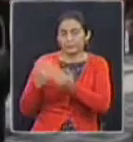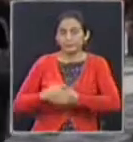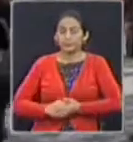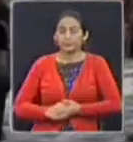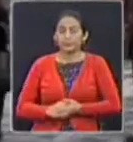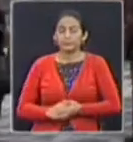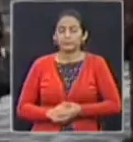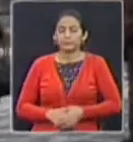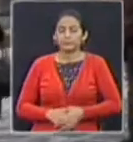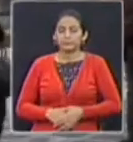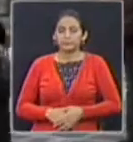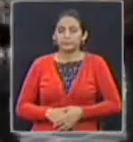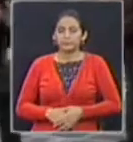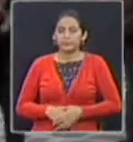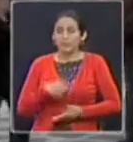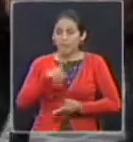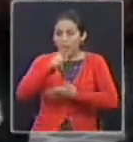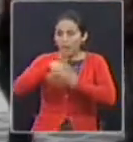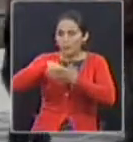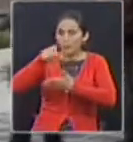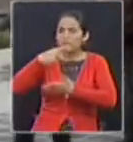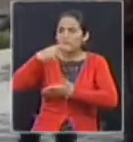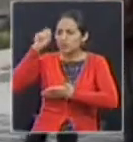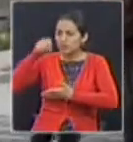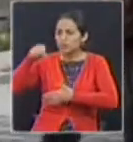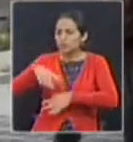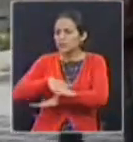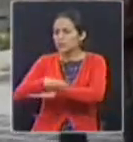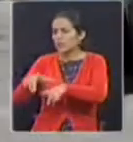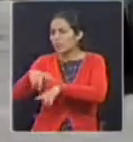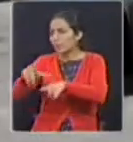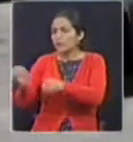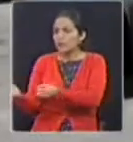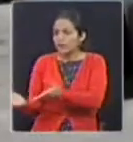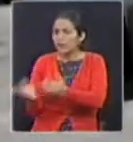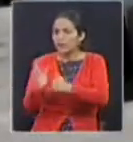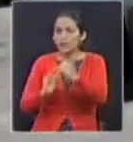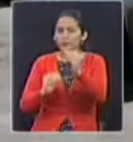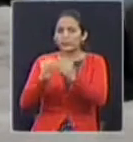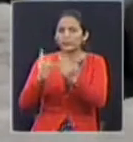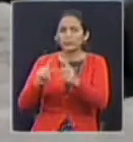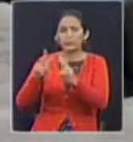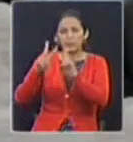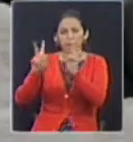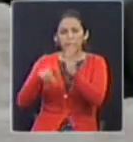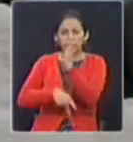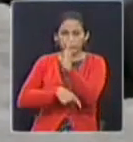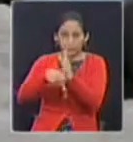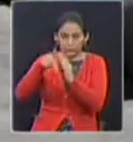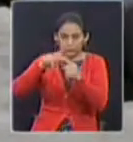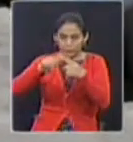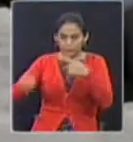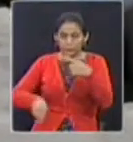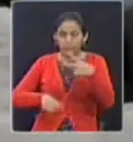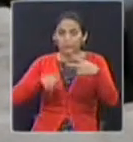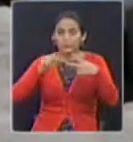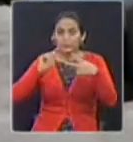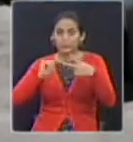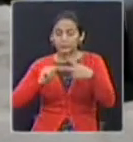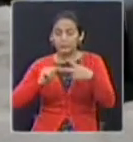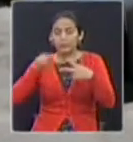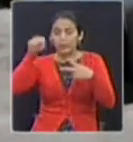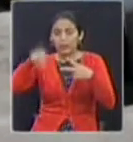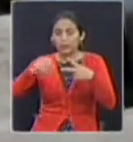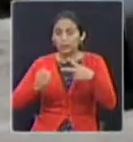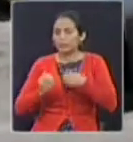que aprobó la entrega del campo petrolero. En la otra investigación que Glass ha acudido también a rendir